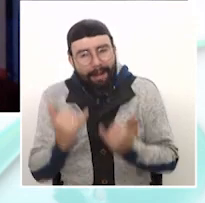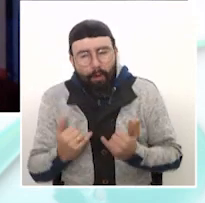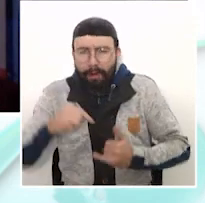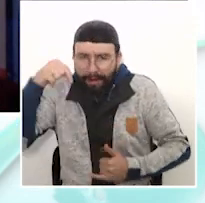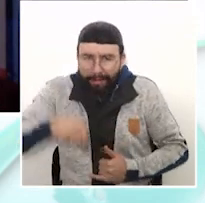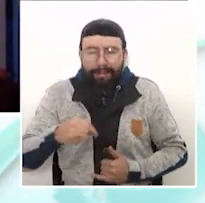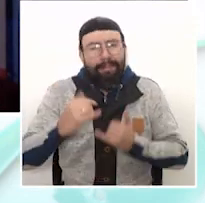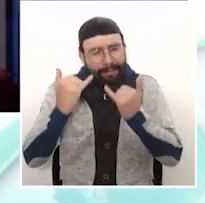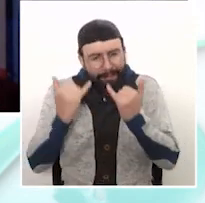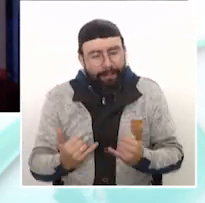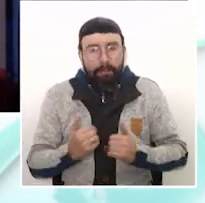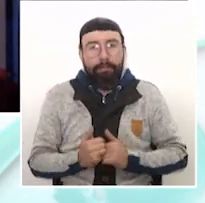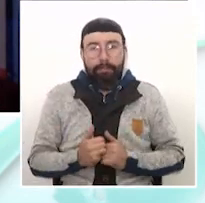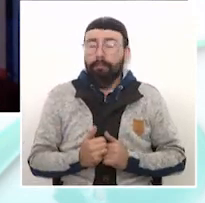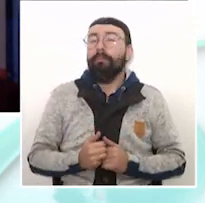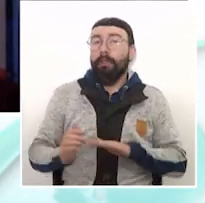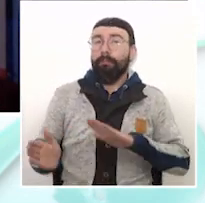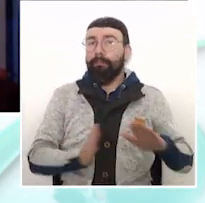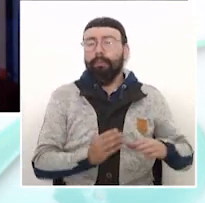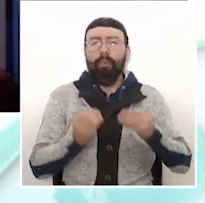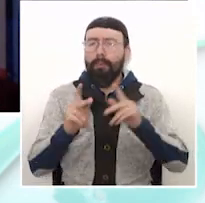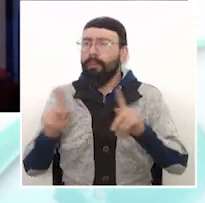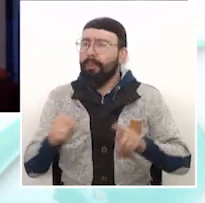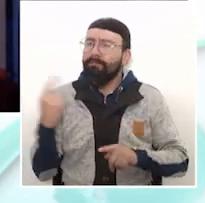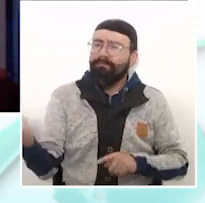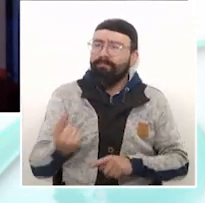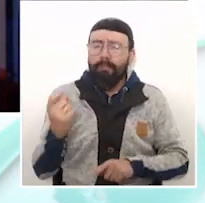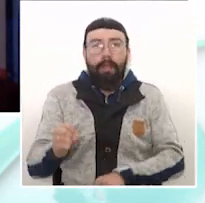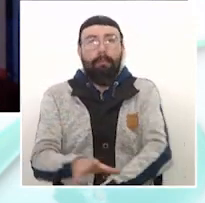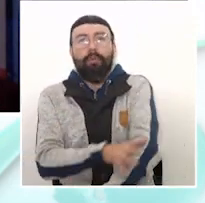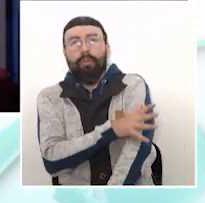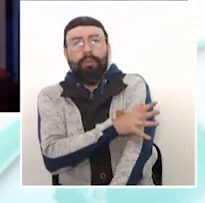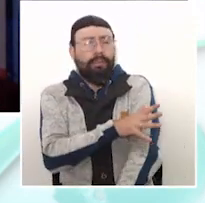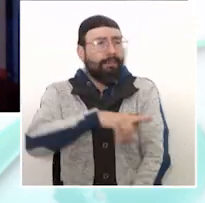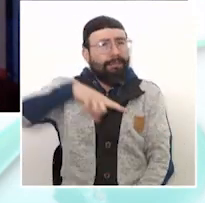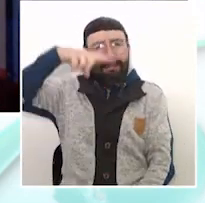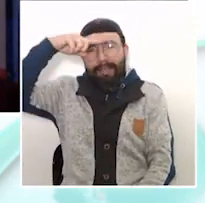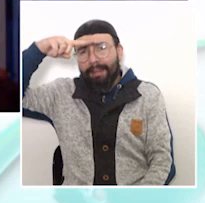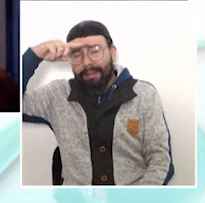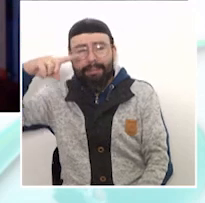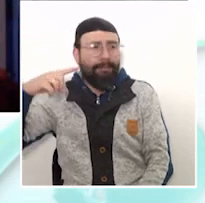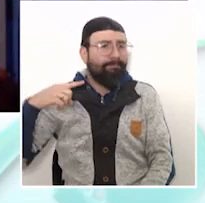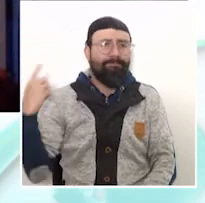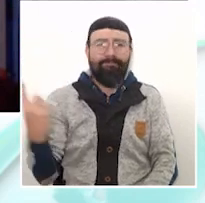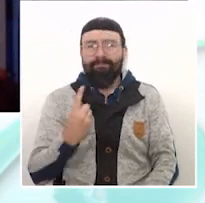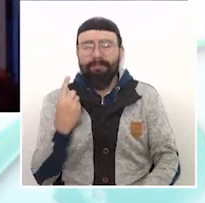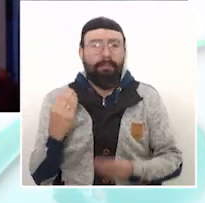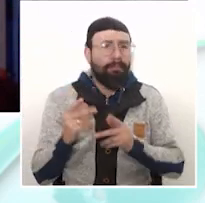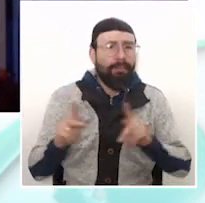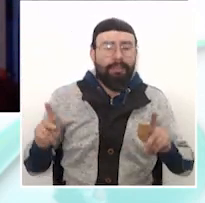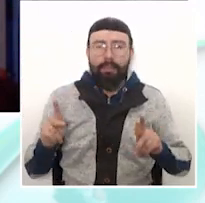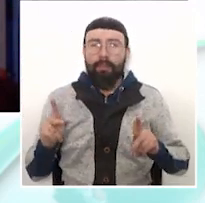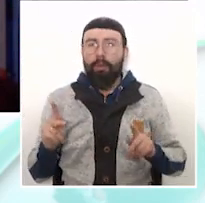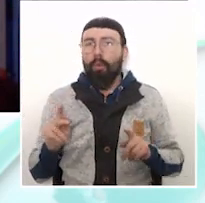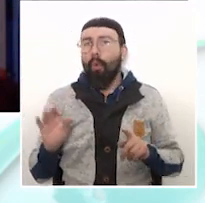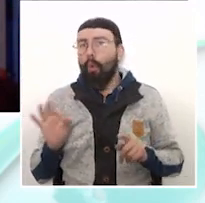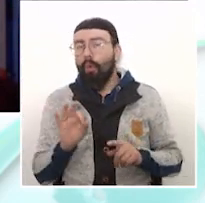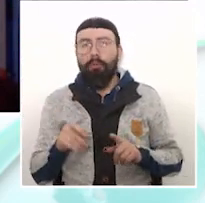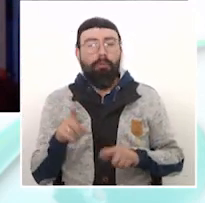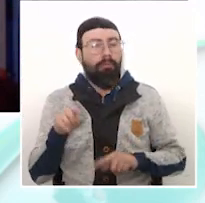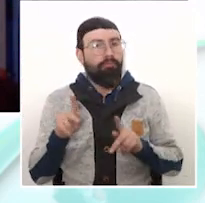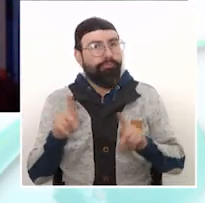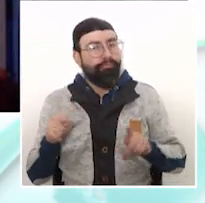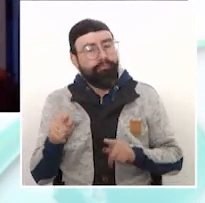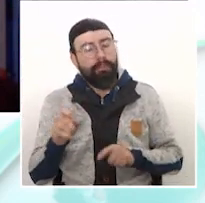época se han llenado de emociones negativas principalmente. Otras personas también han tenido